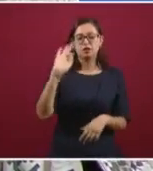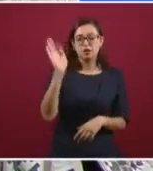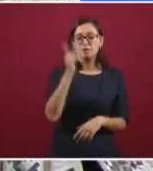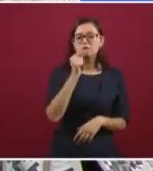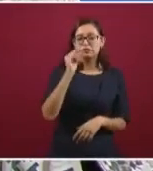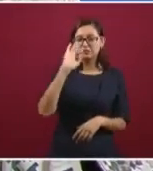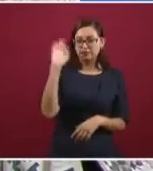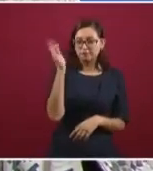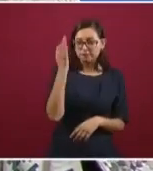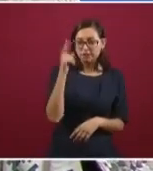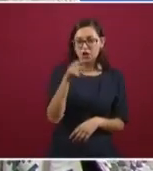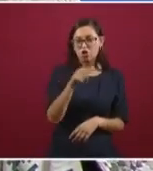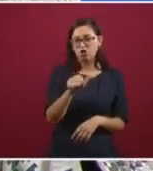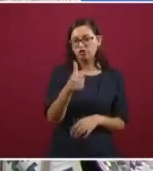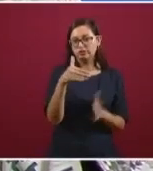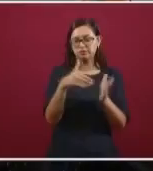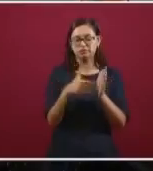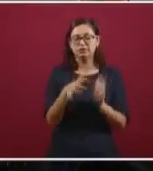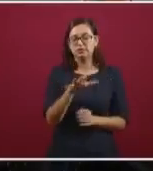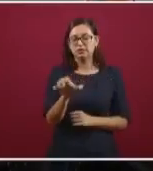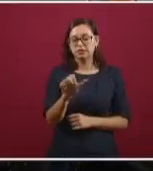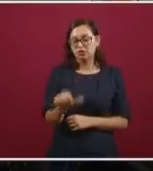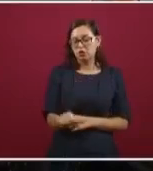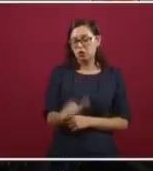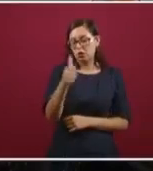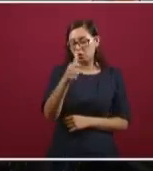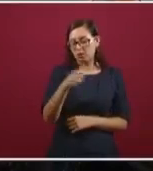11.540. De ellos,